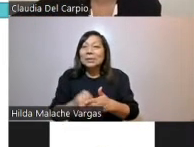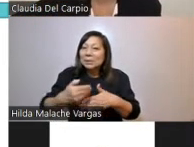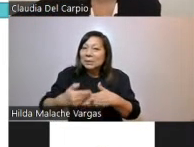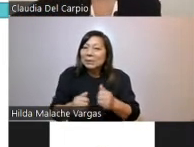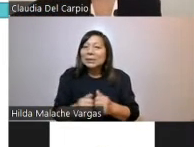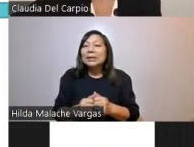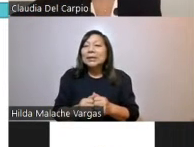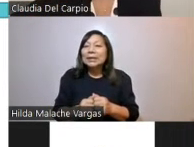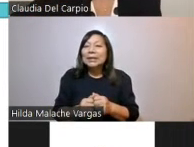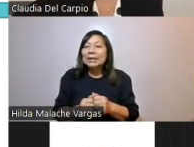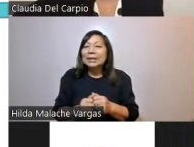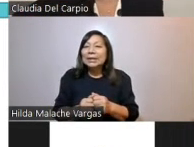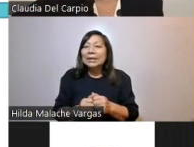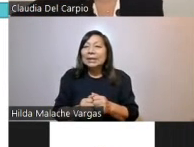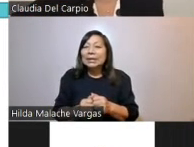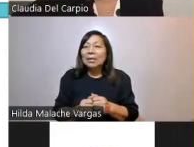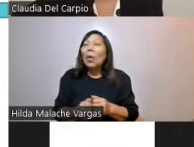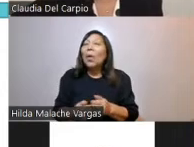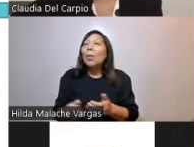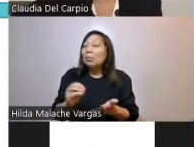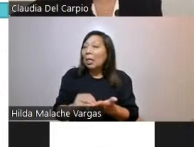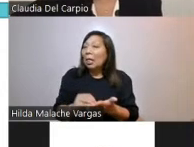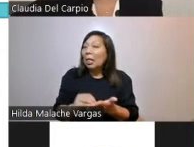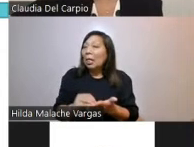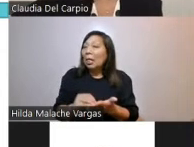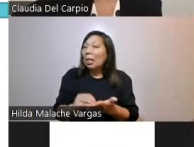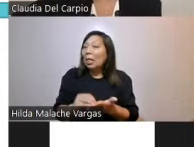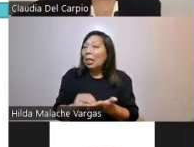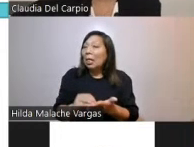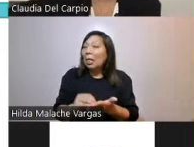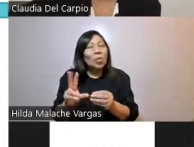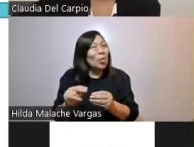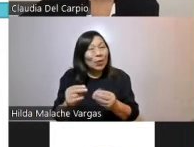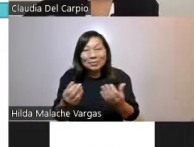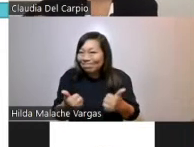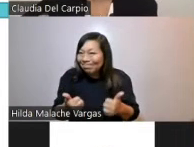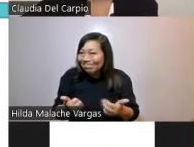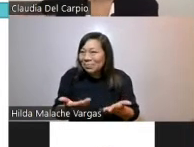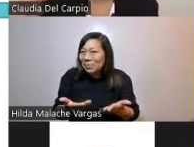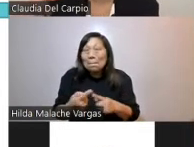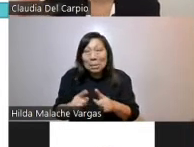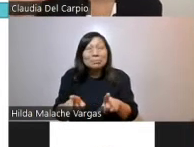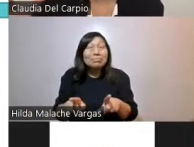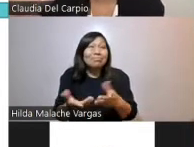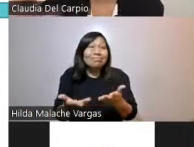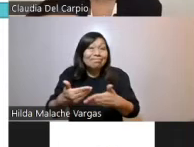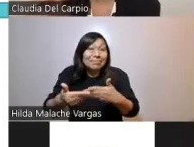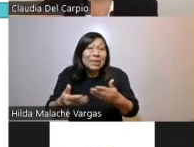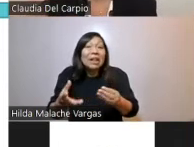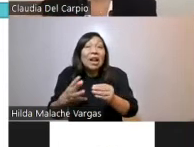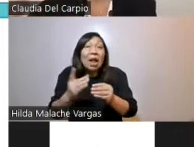en el canal. Nuevamente mantiene la sangre en contacto a la vagina, no es biodegradable porque también, si bien es algodón,